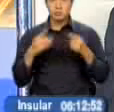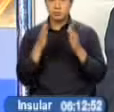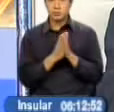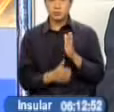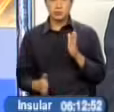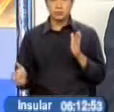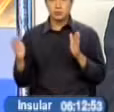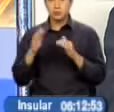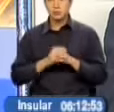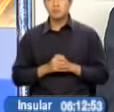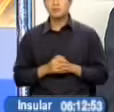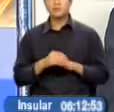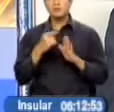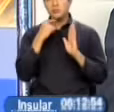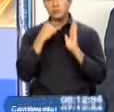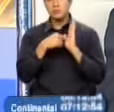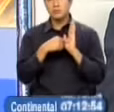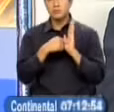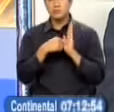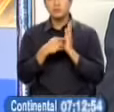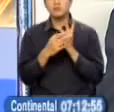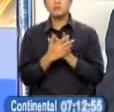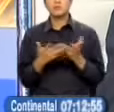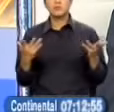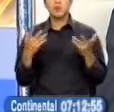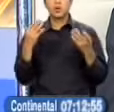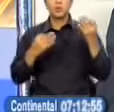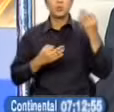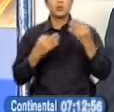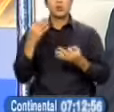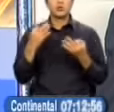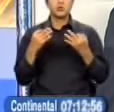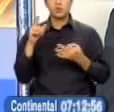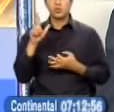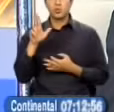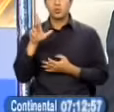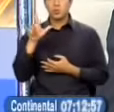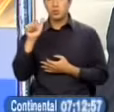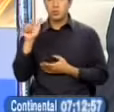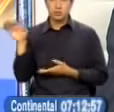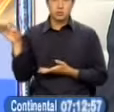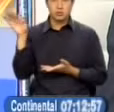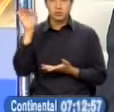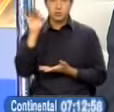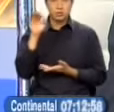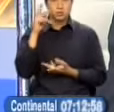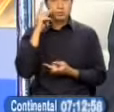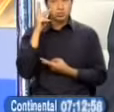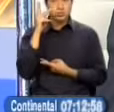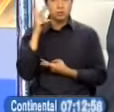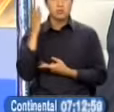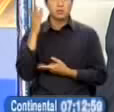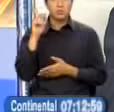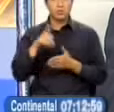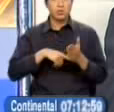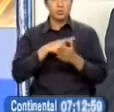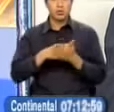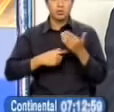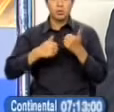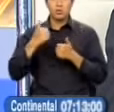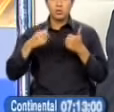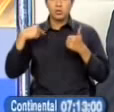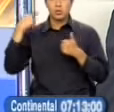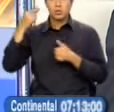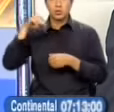el caso de este llamado a juicio a luiz inácio da silva lula que le impediría participar en las